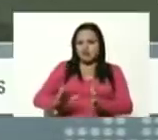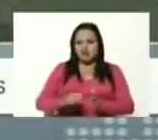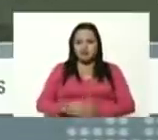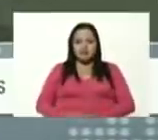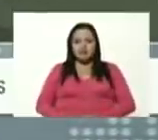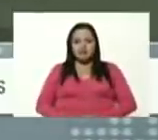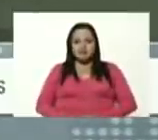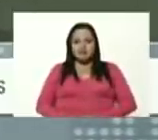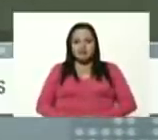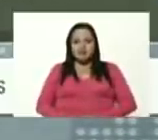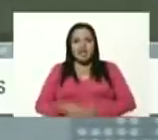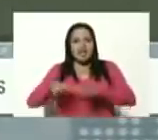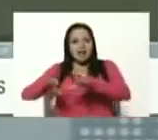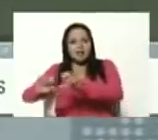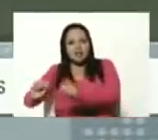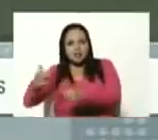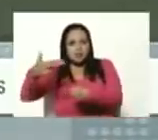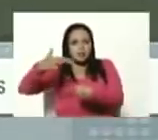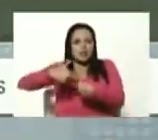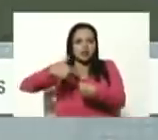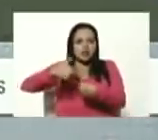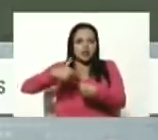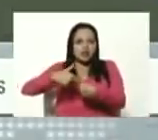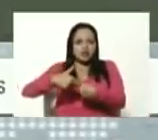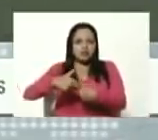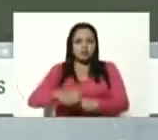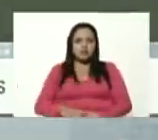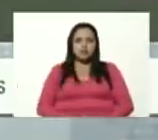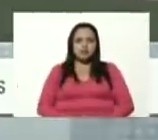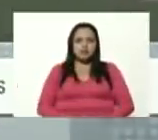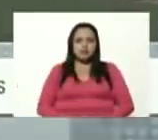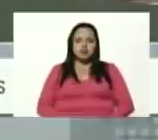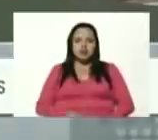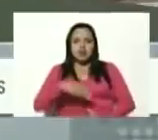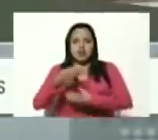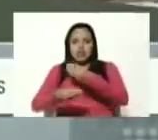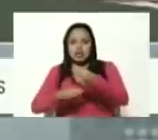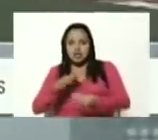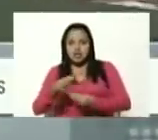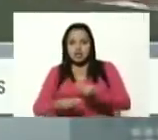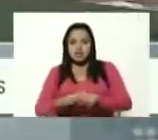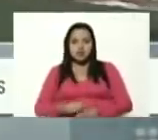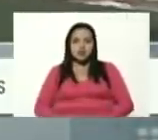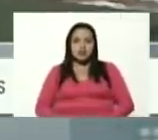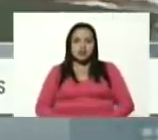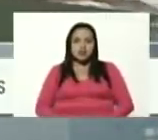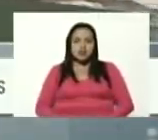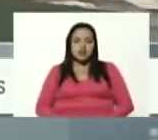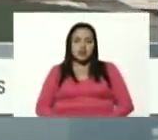el capitalismo petrolero dependiente creó bolsones de miseria